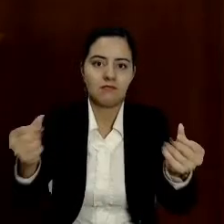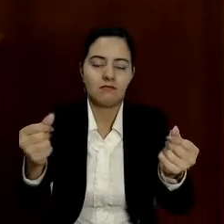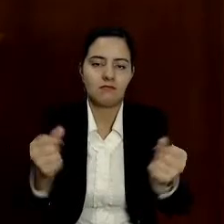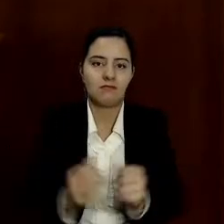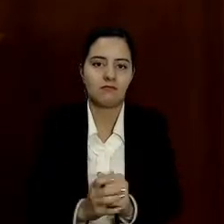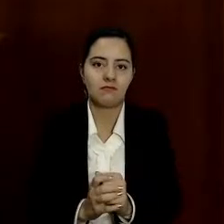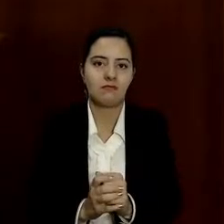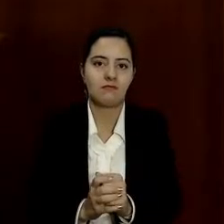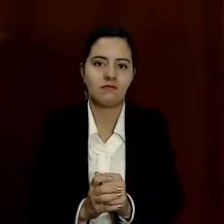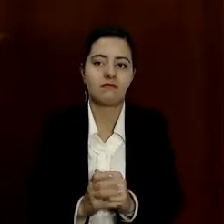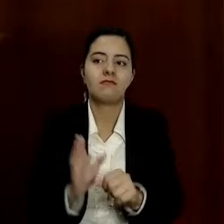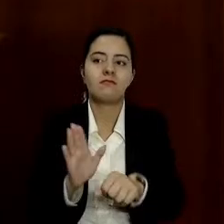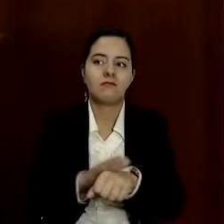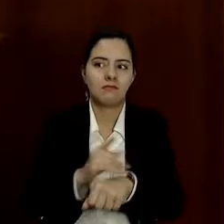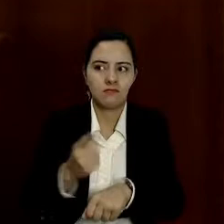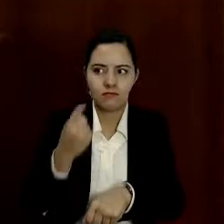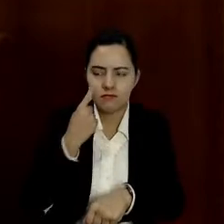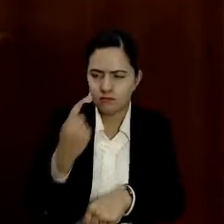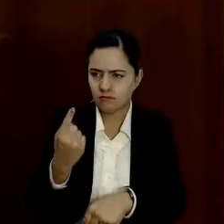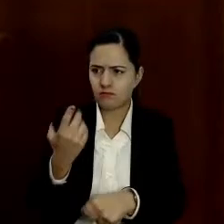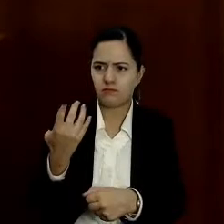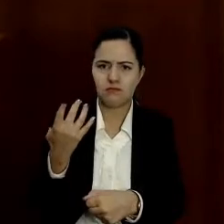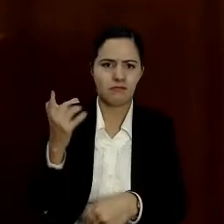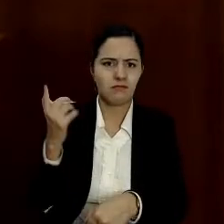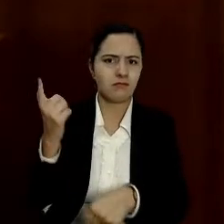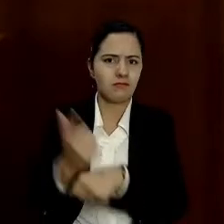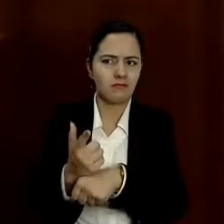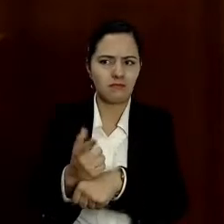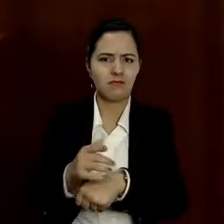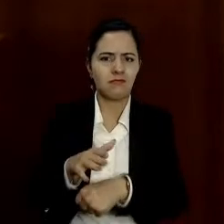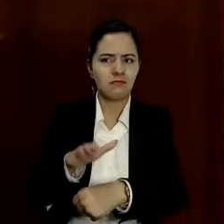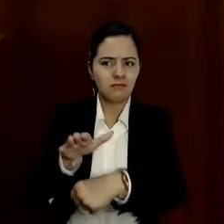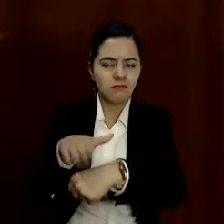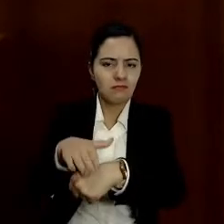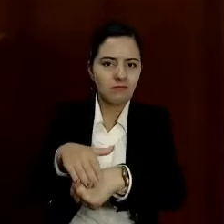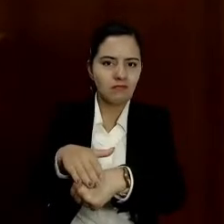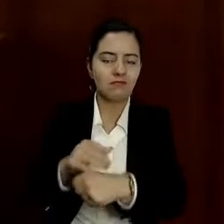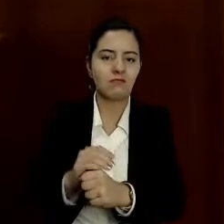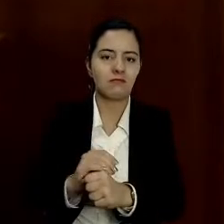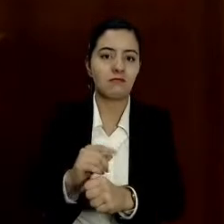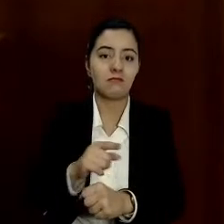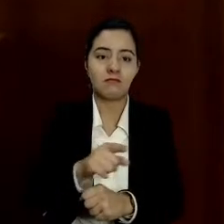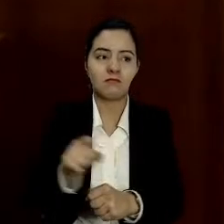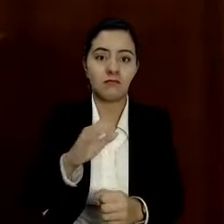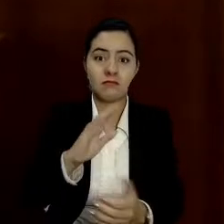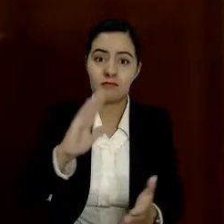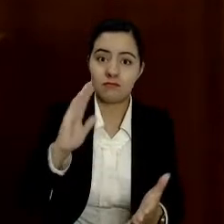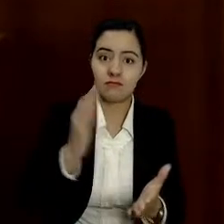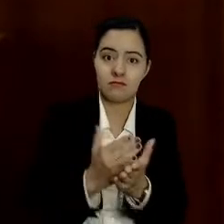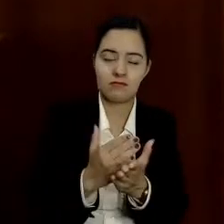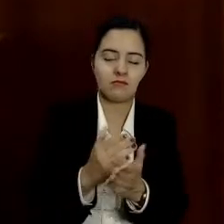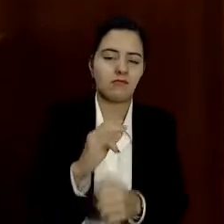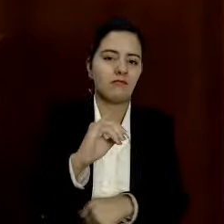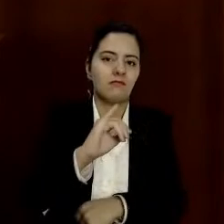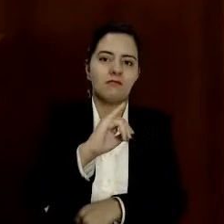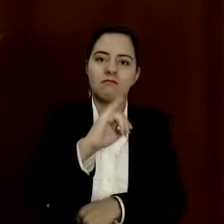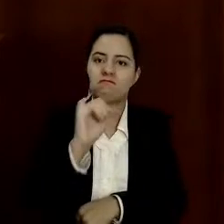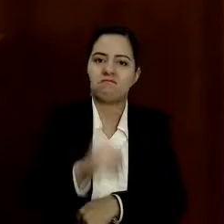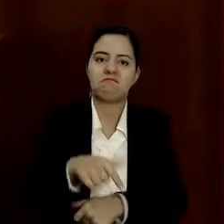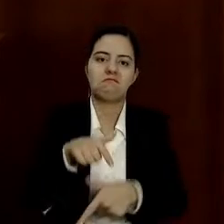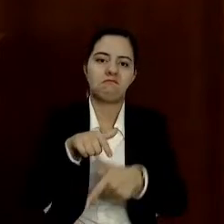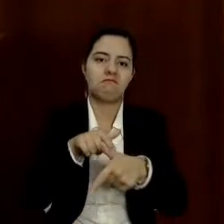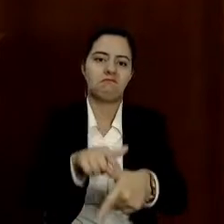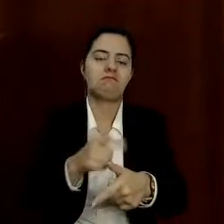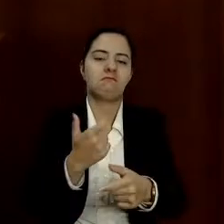pese a las alertas y pliegos de observaciones nunca paró, como se da constancia en la